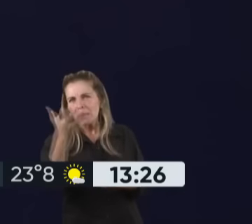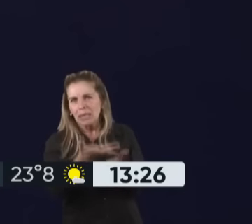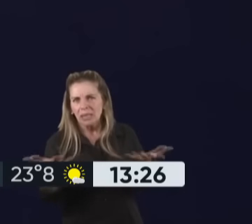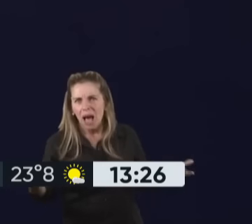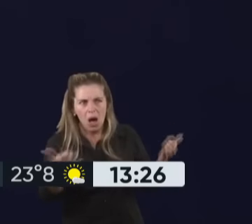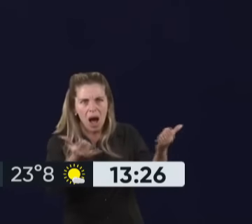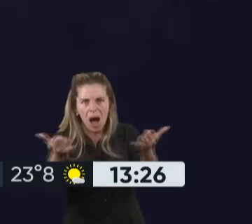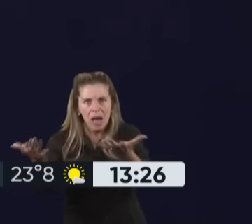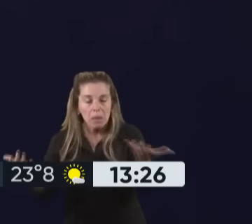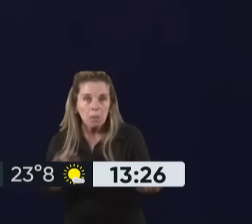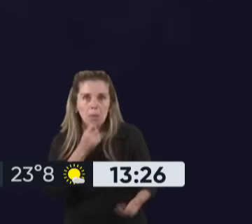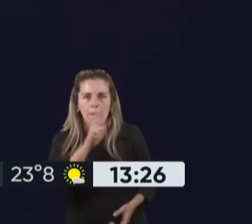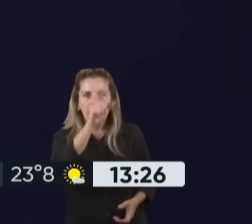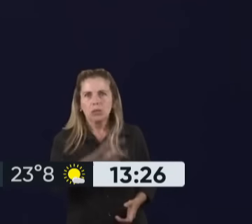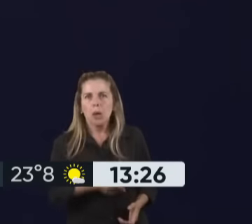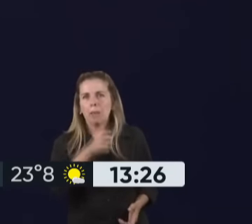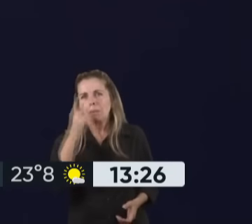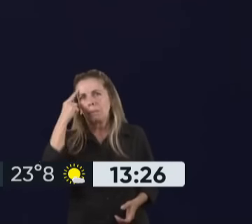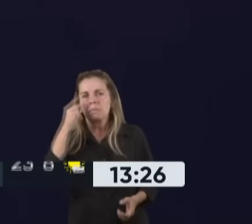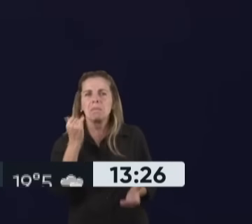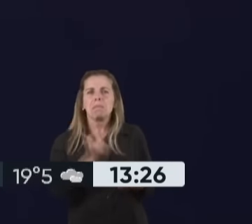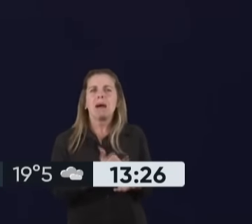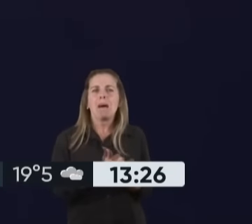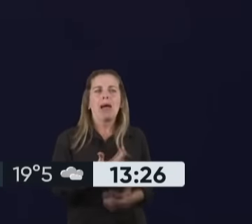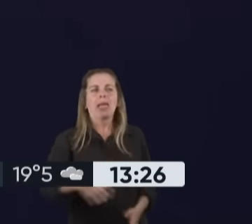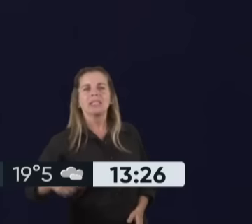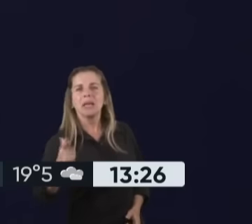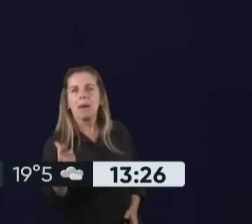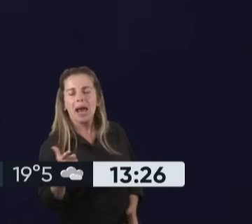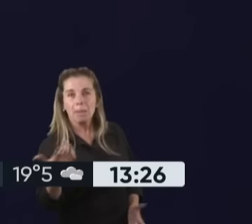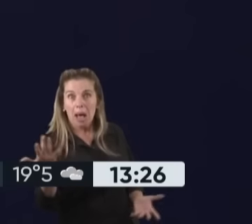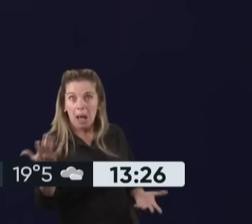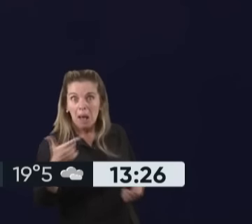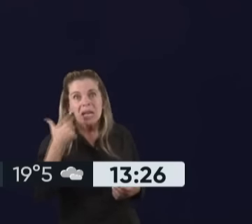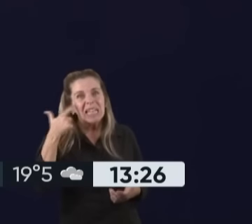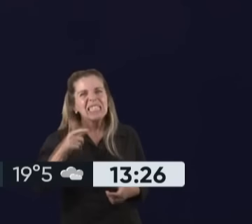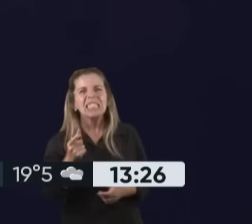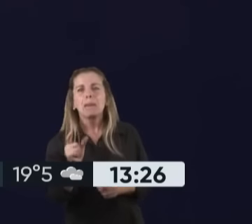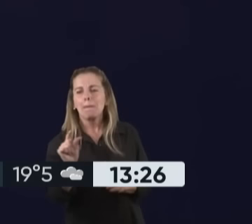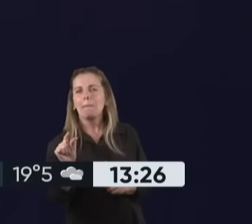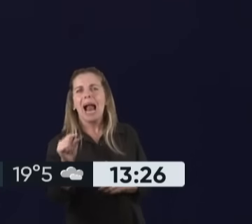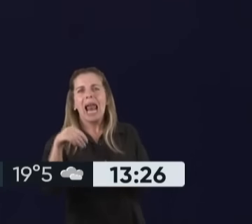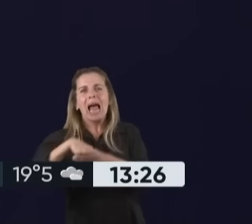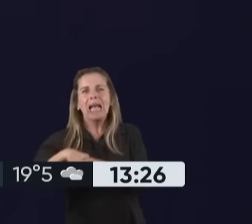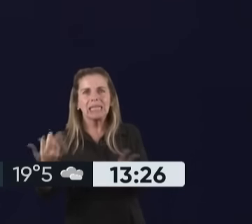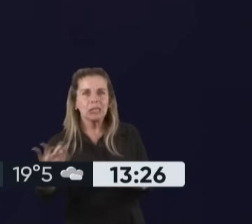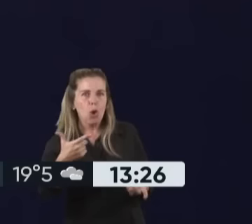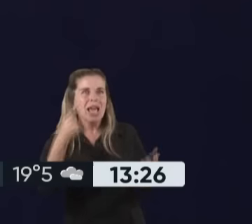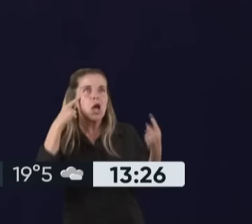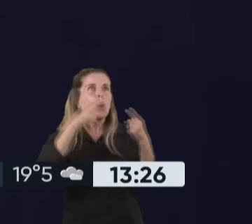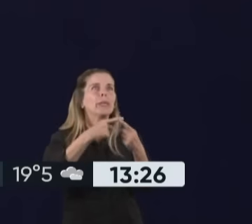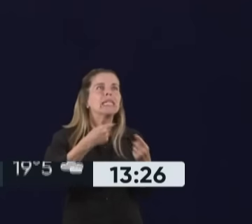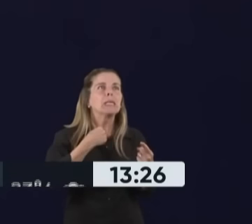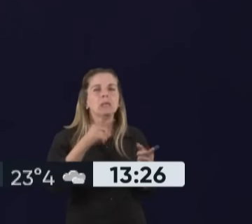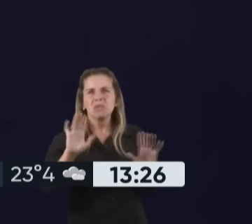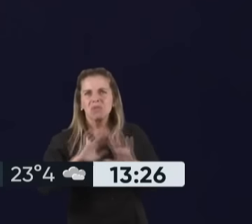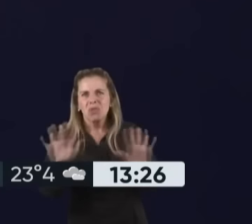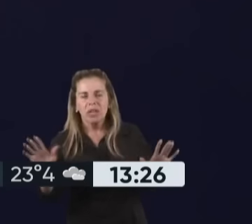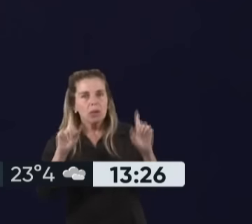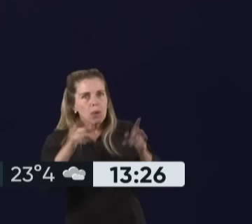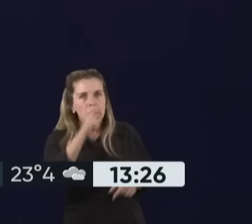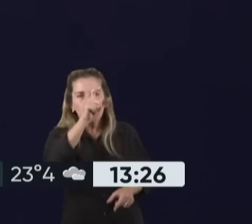Se sale con un arma y entonces se dice, no, pero el arma no estaba cargada, entonces no había intención de. No, salís con un